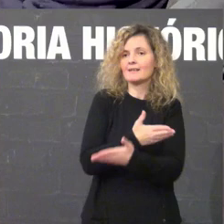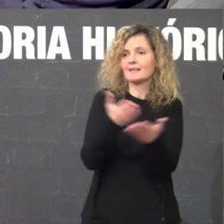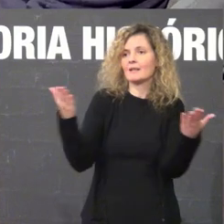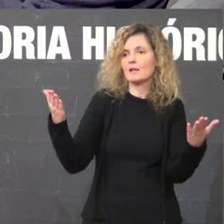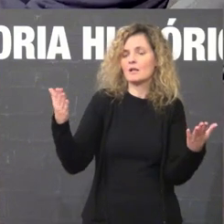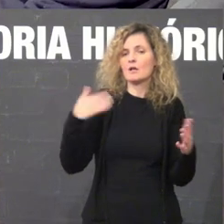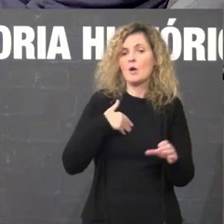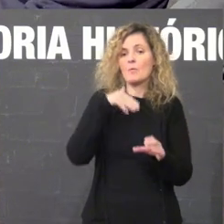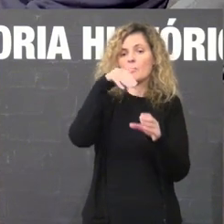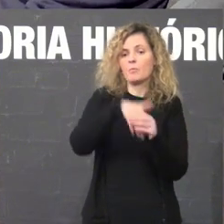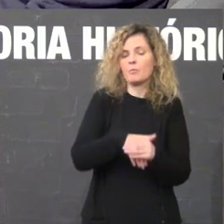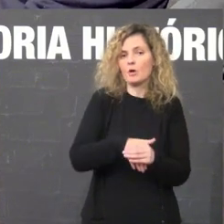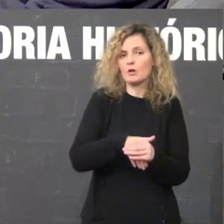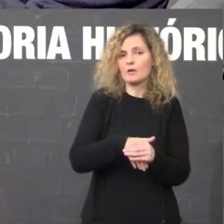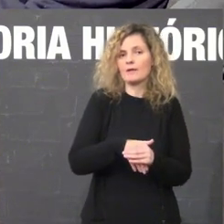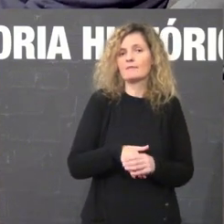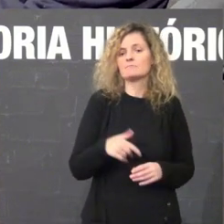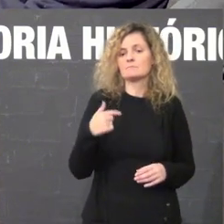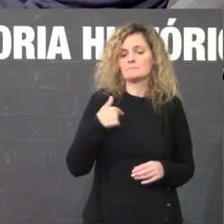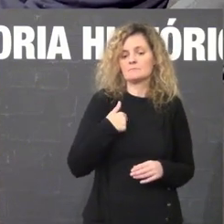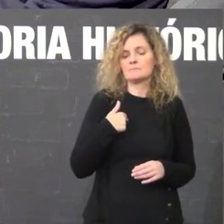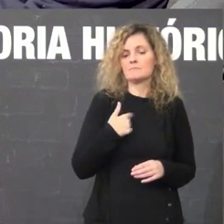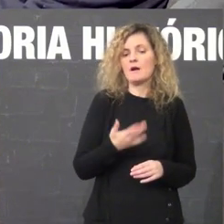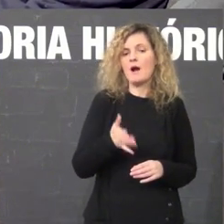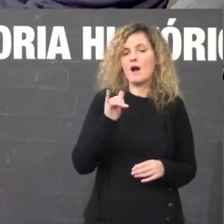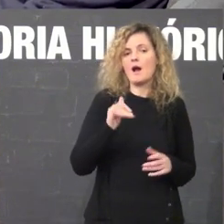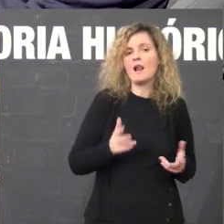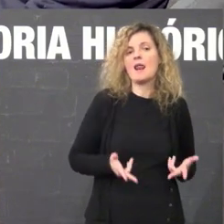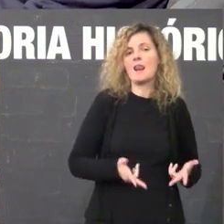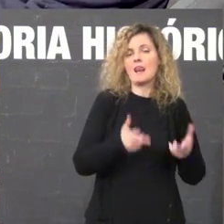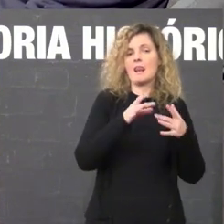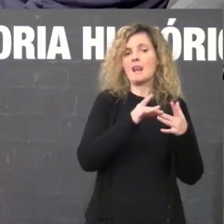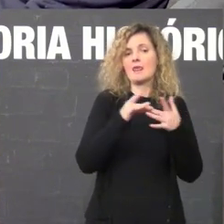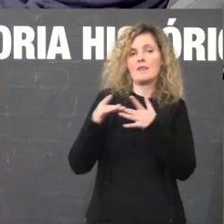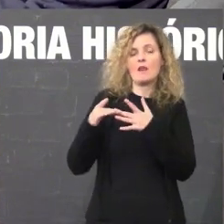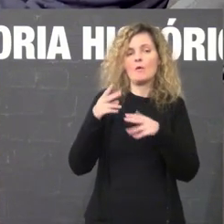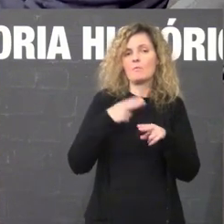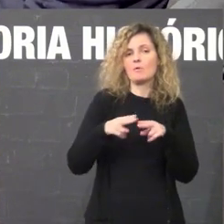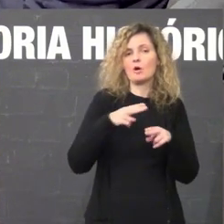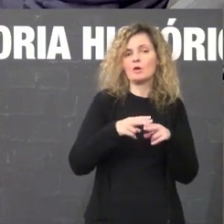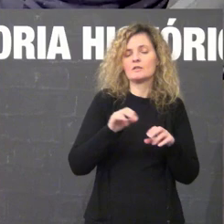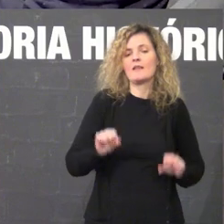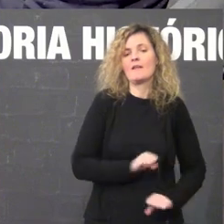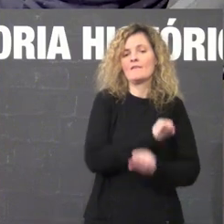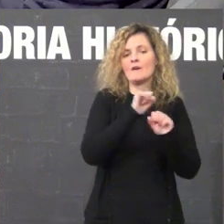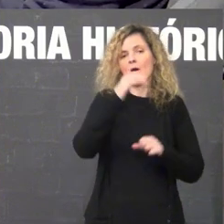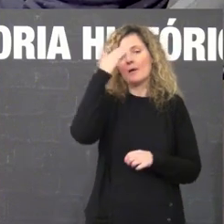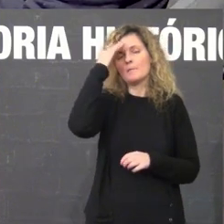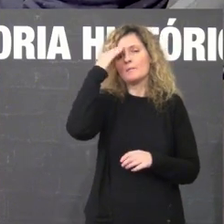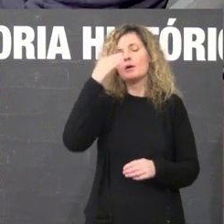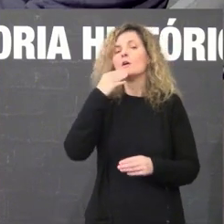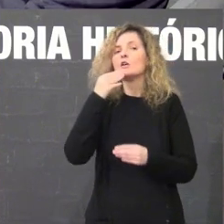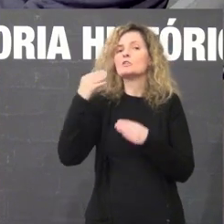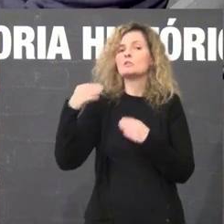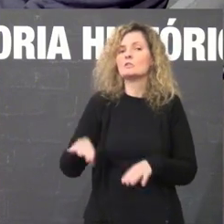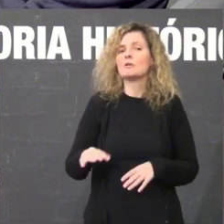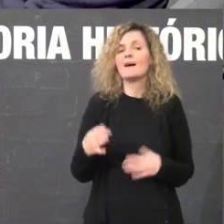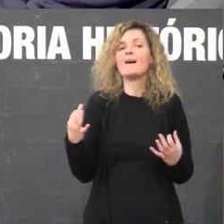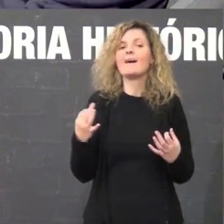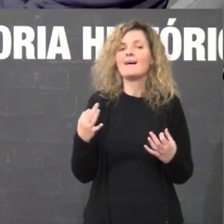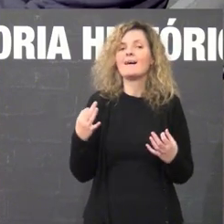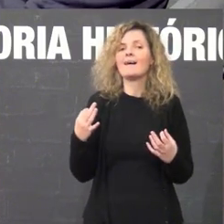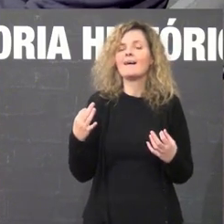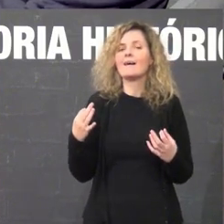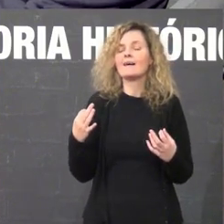la hora de que le vaya a votar el hecho de que haya liderado políticas para en defensa de la memoria histórica que totalmente